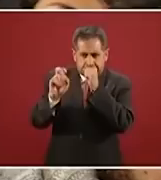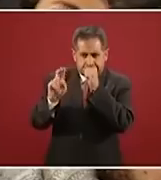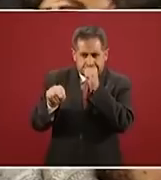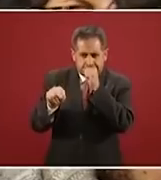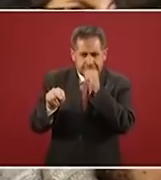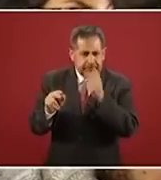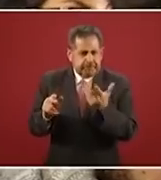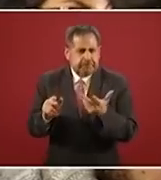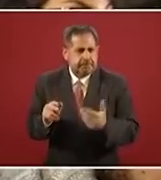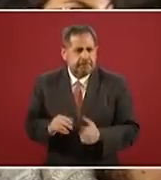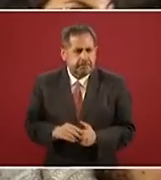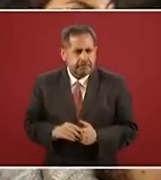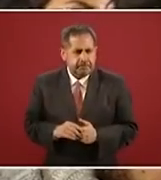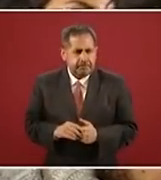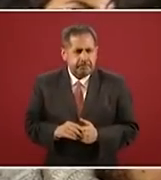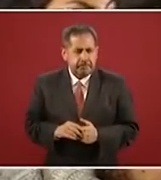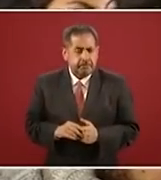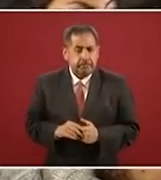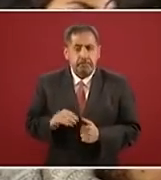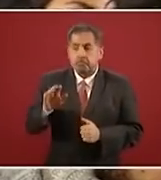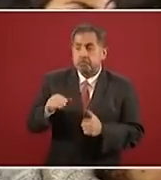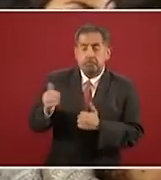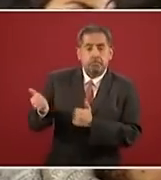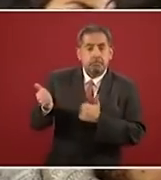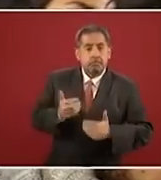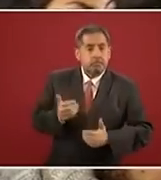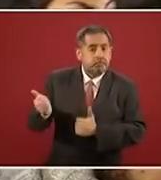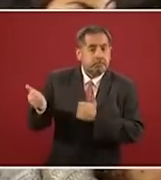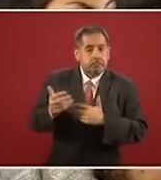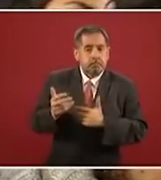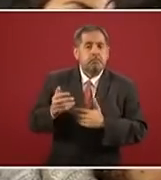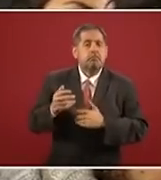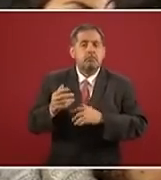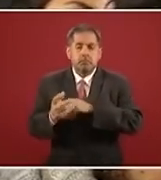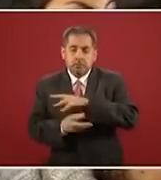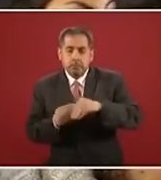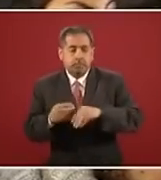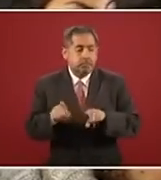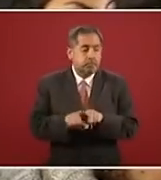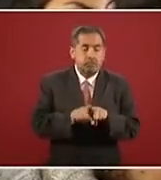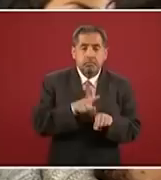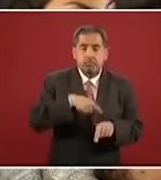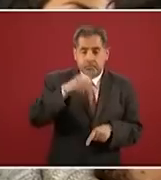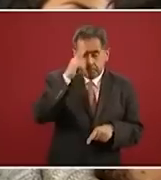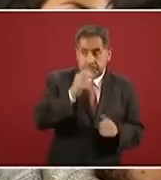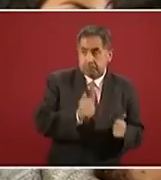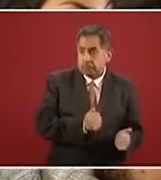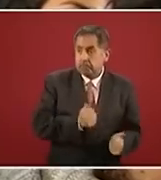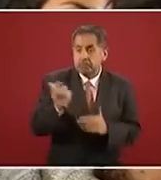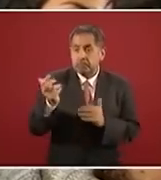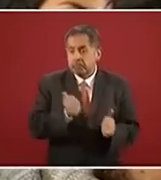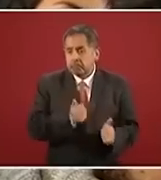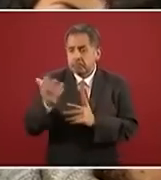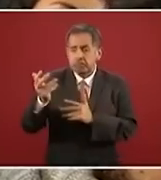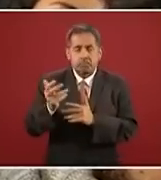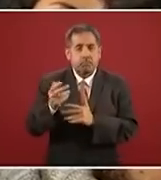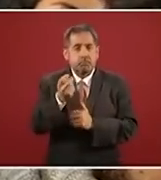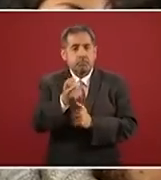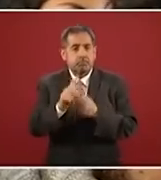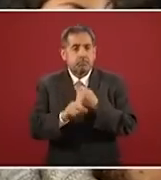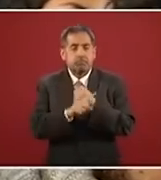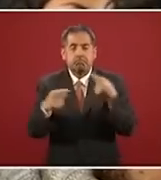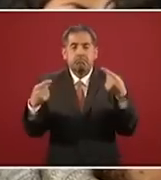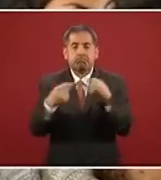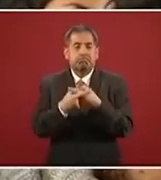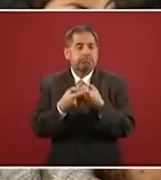que mandan mucha mercancía a bolivia y esto es que sería mi pregunta de mis preguntas